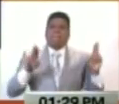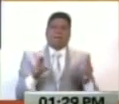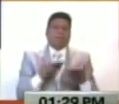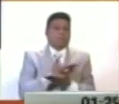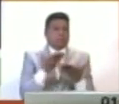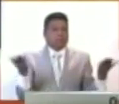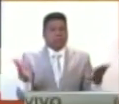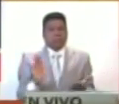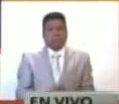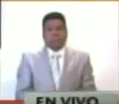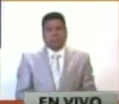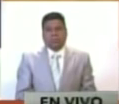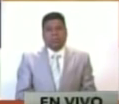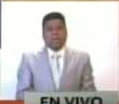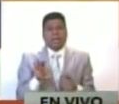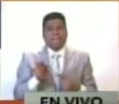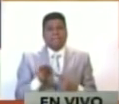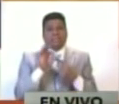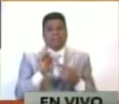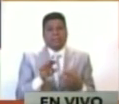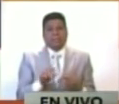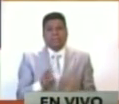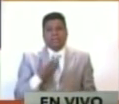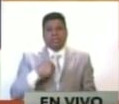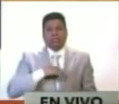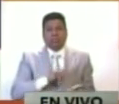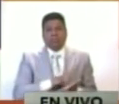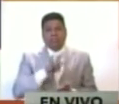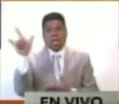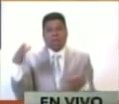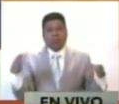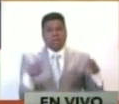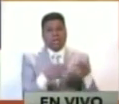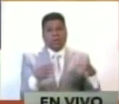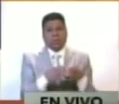público. Particularmente, yo viajé a una reunión